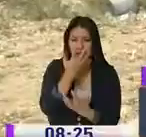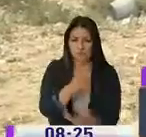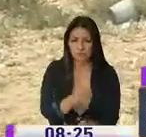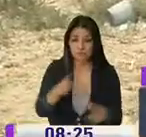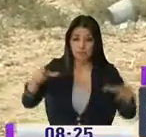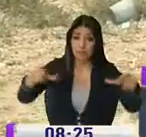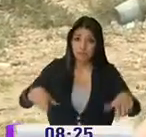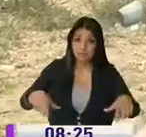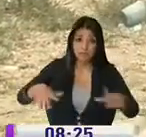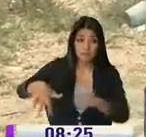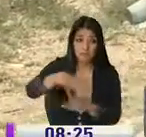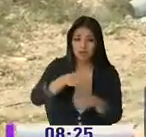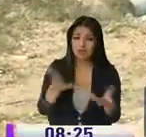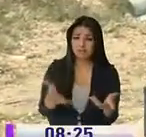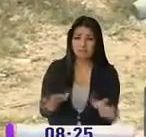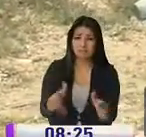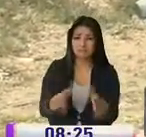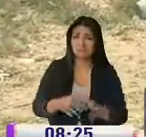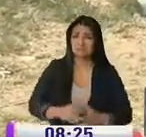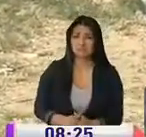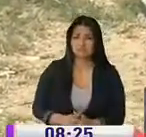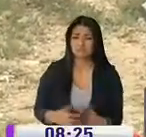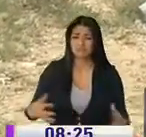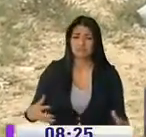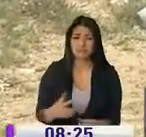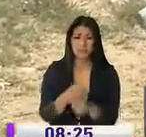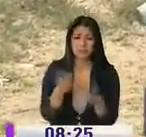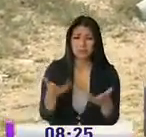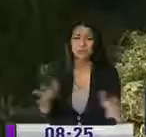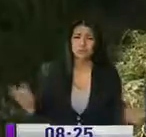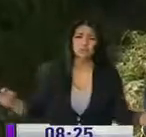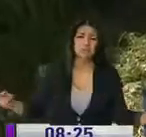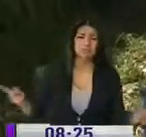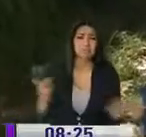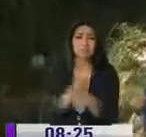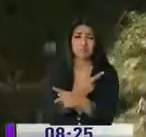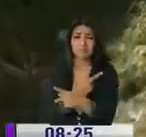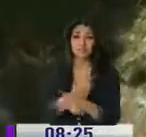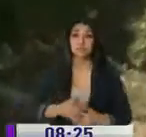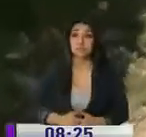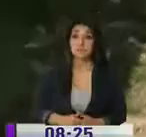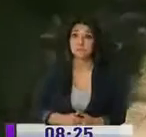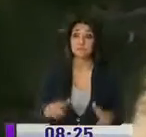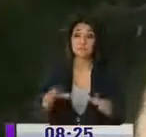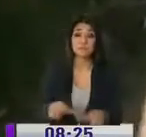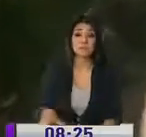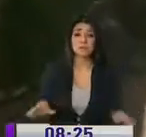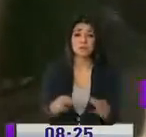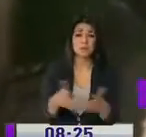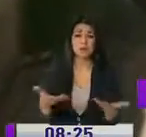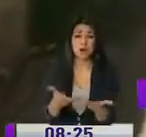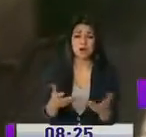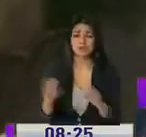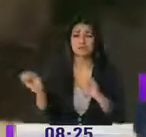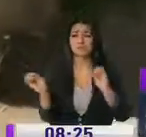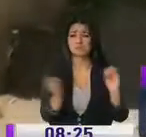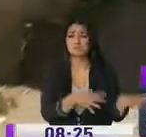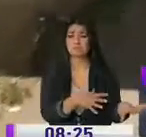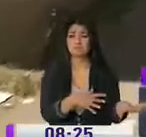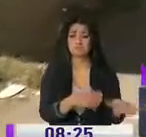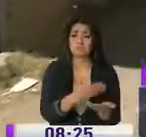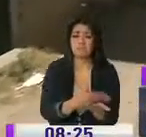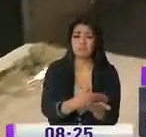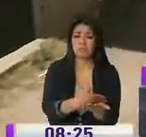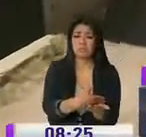cancha nos llama parque esto es una inseguridad total y es que este espacio se ha convertido en un botadero de escombros